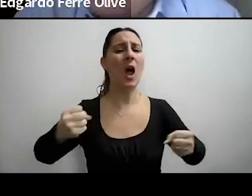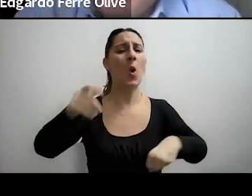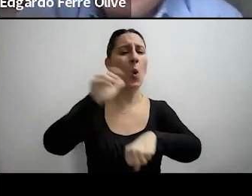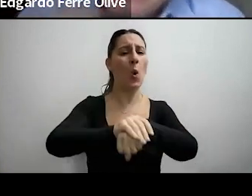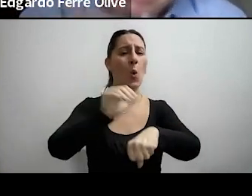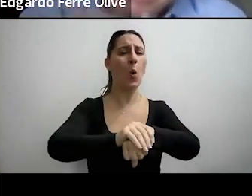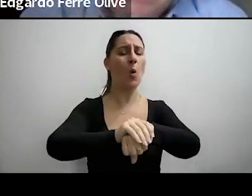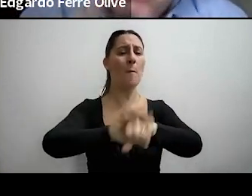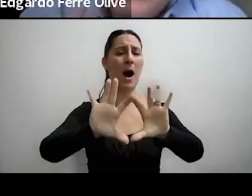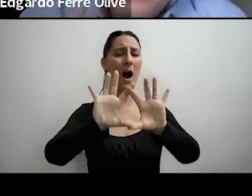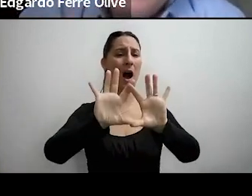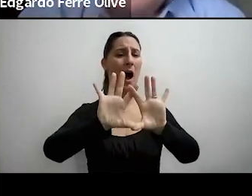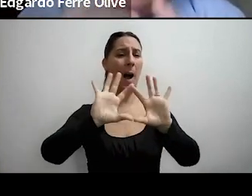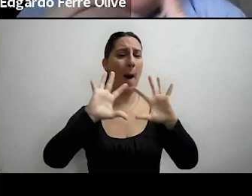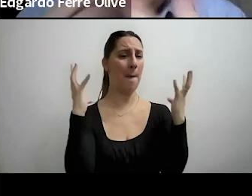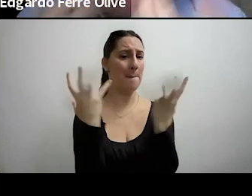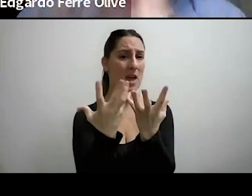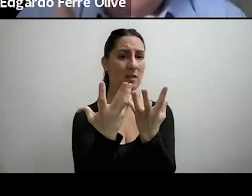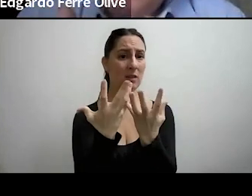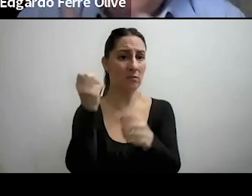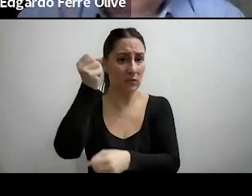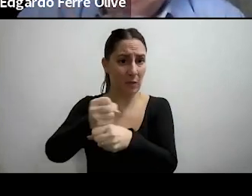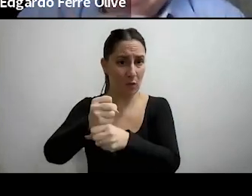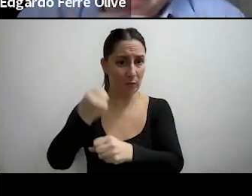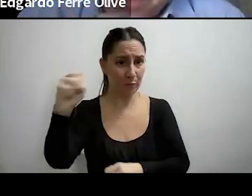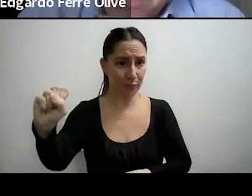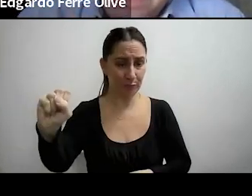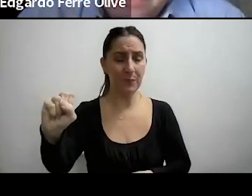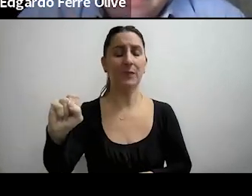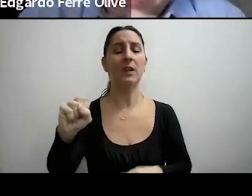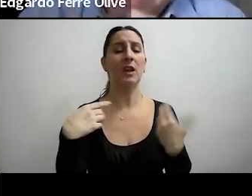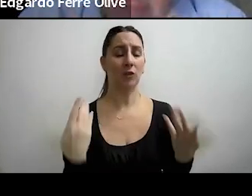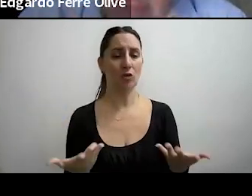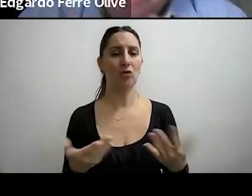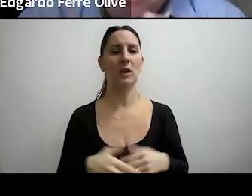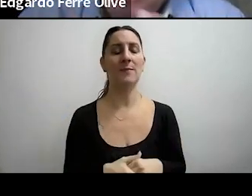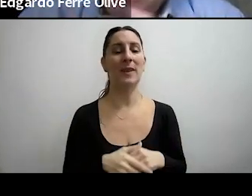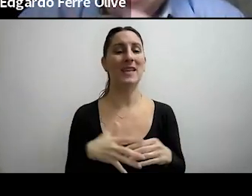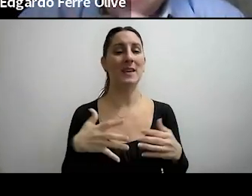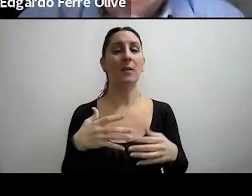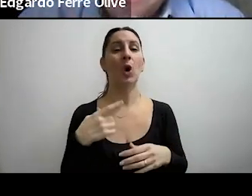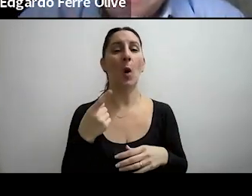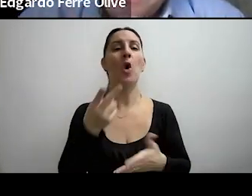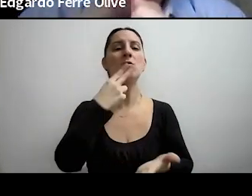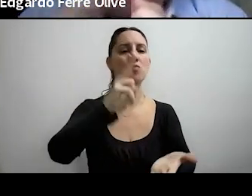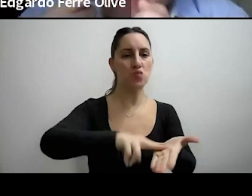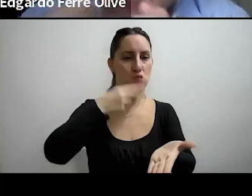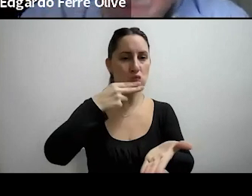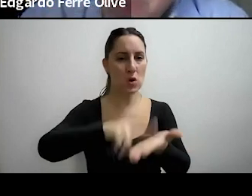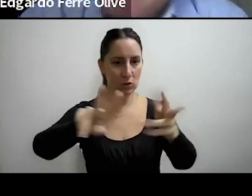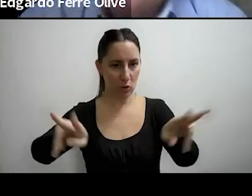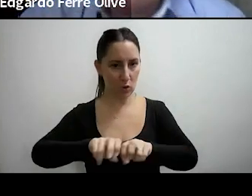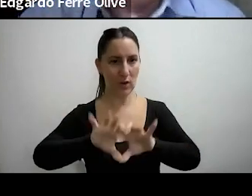trabajos, obviamente. Entonces, la aplicación de este doble dividendo, en el sentido de percibir los impuestos ambientales, darle una